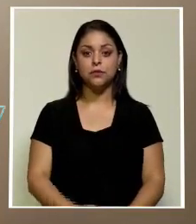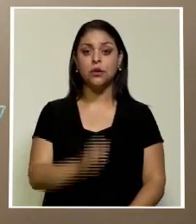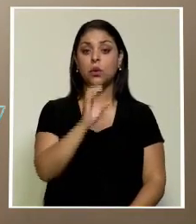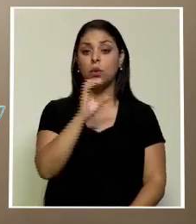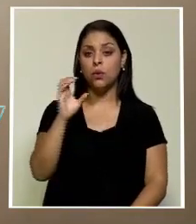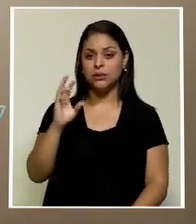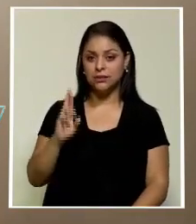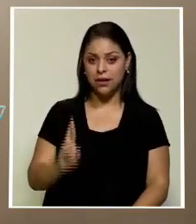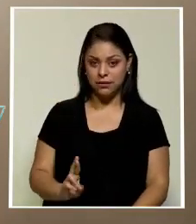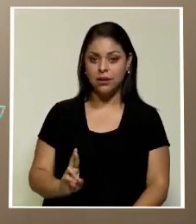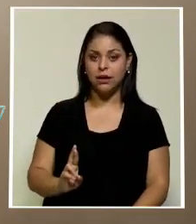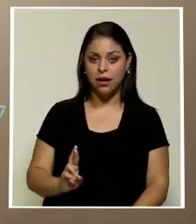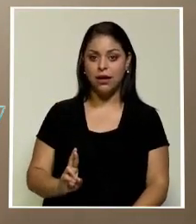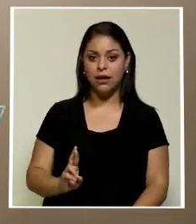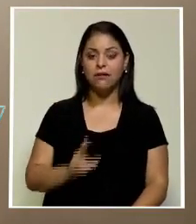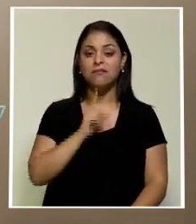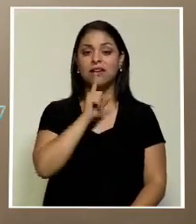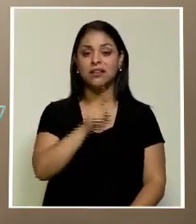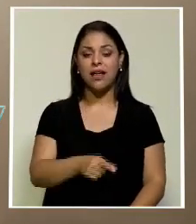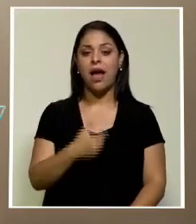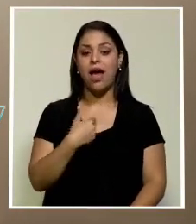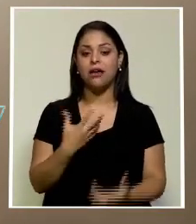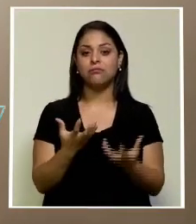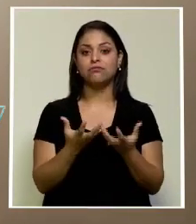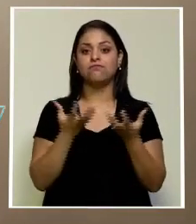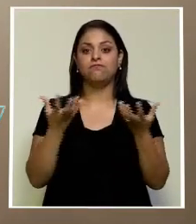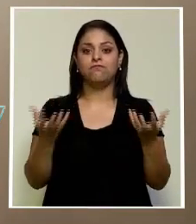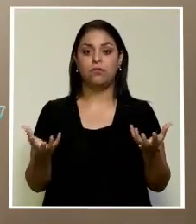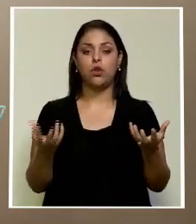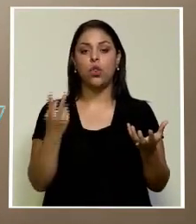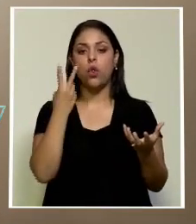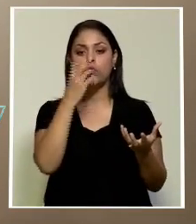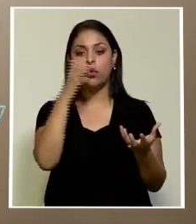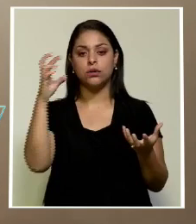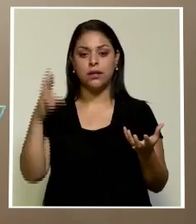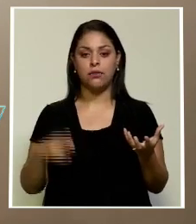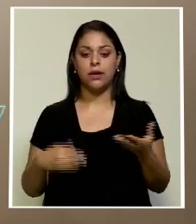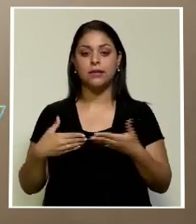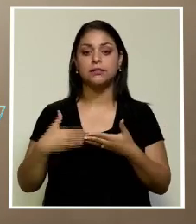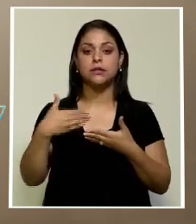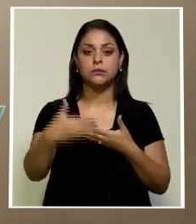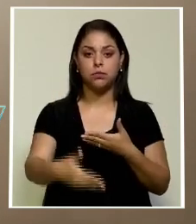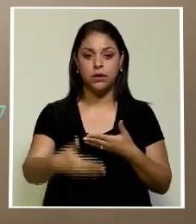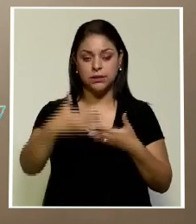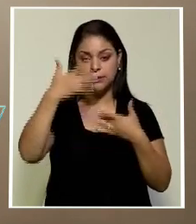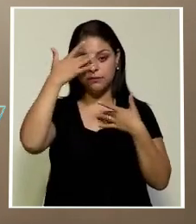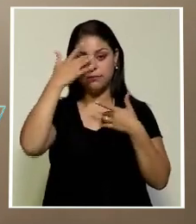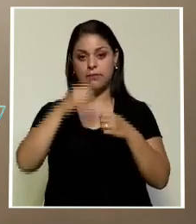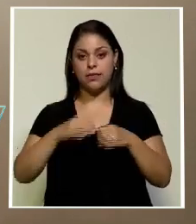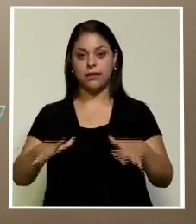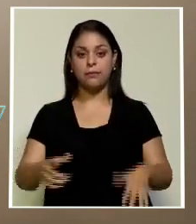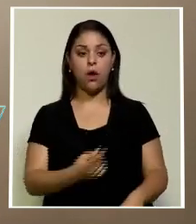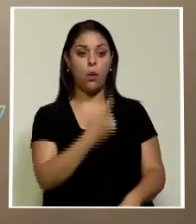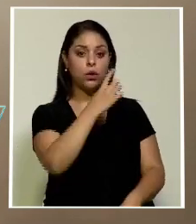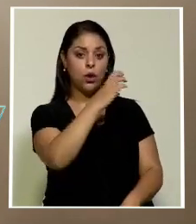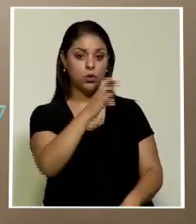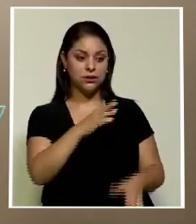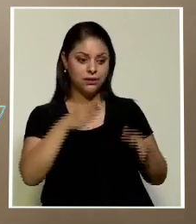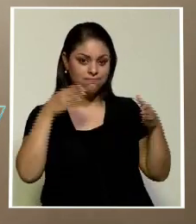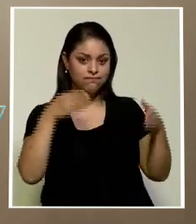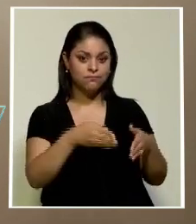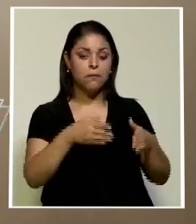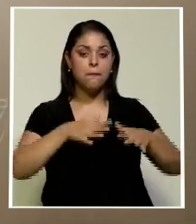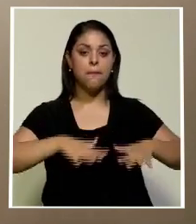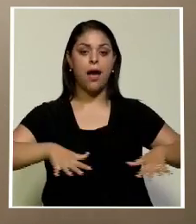diferente, o que existen realmente 2 Costa Ricas post pandemia. Una Costa Rica que está metida en el Valle Central, en la cual, gracias